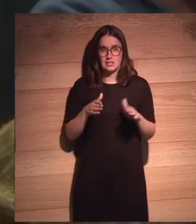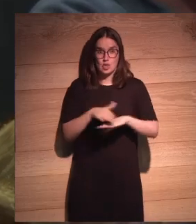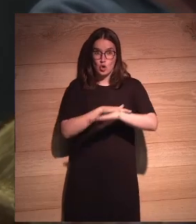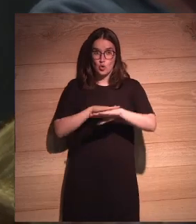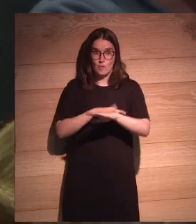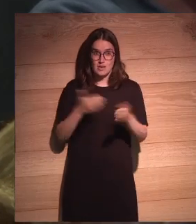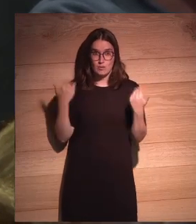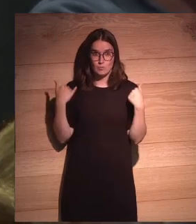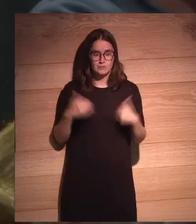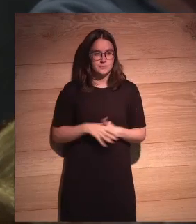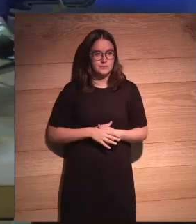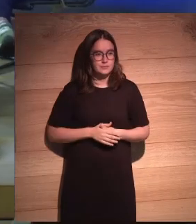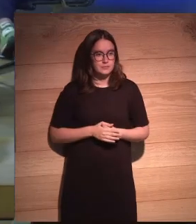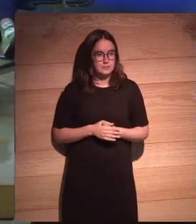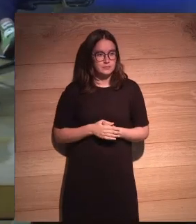gubernamentales.